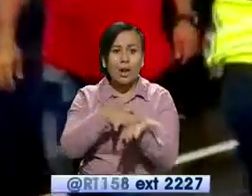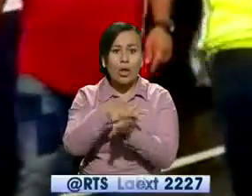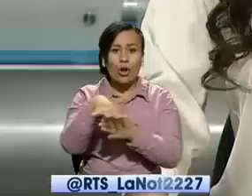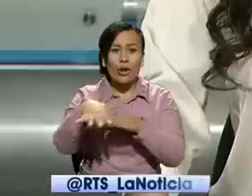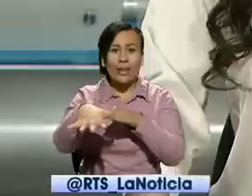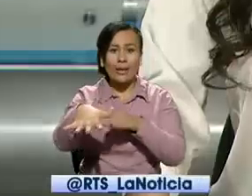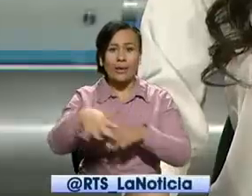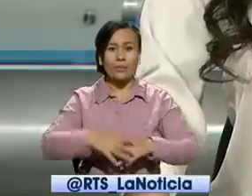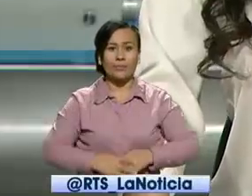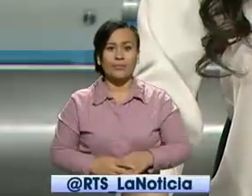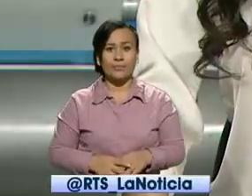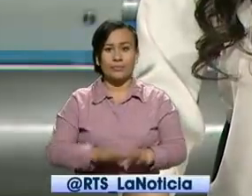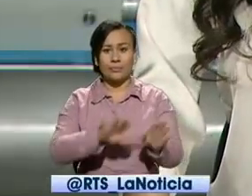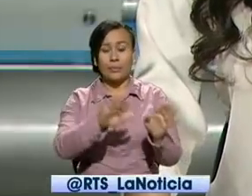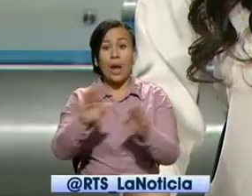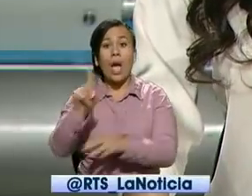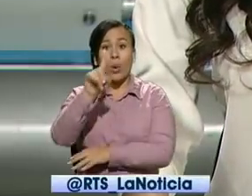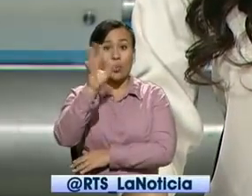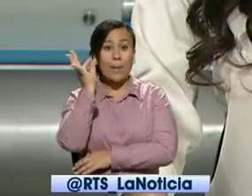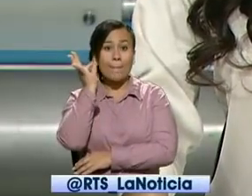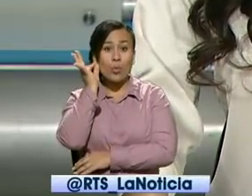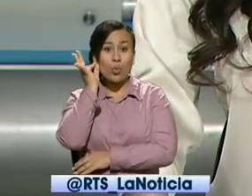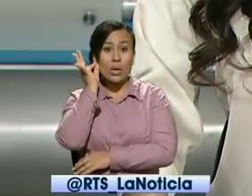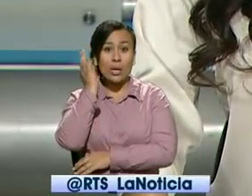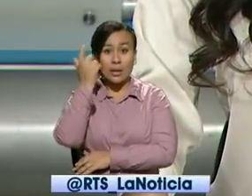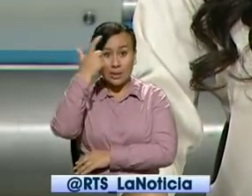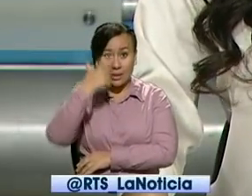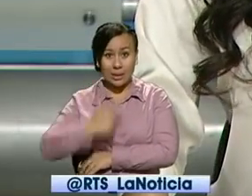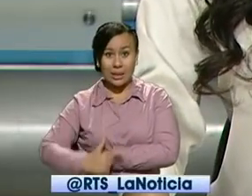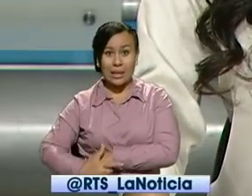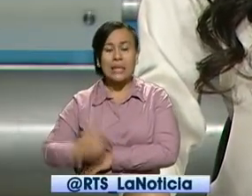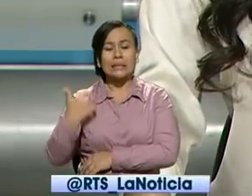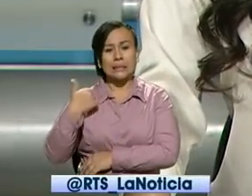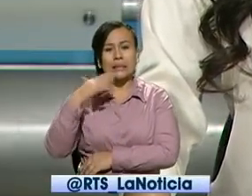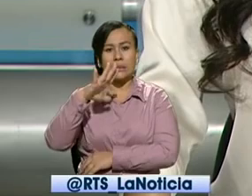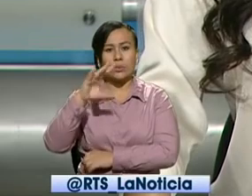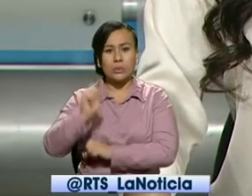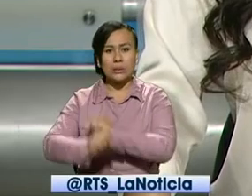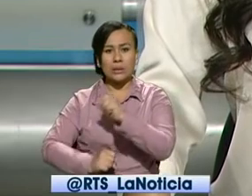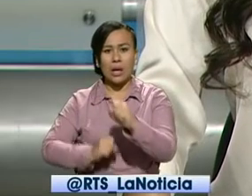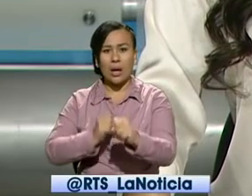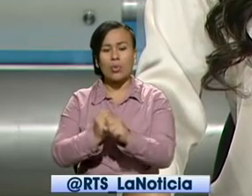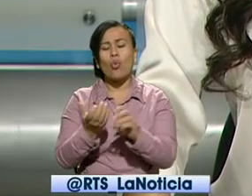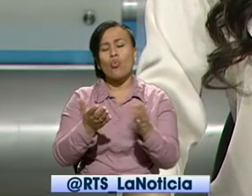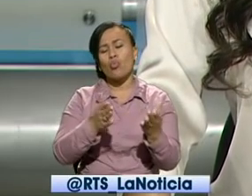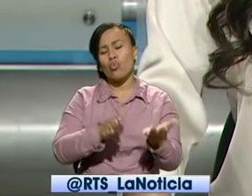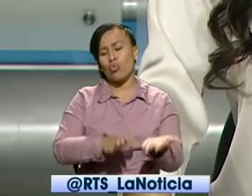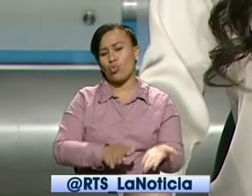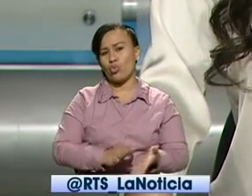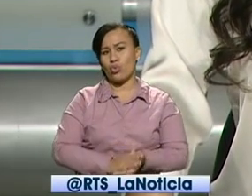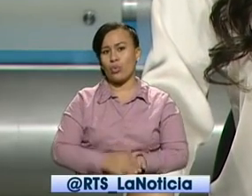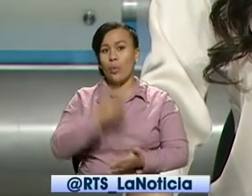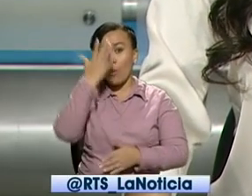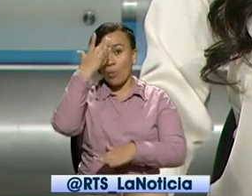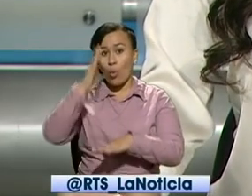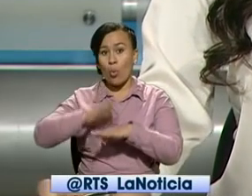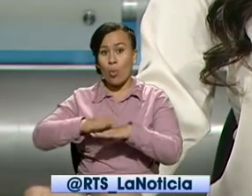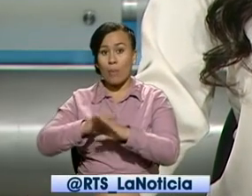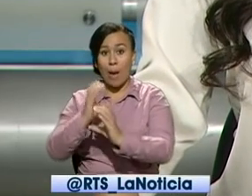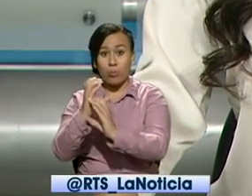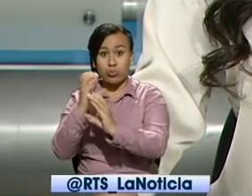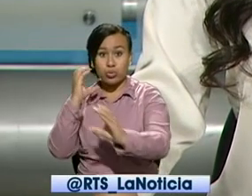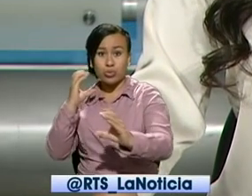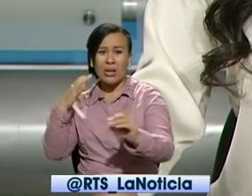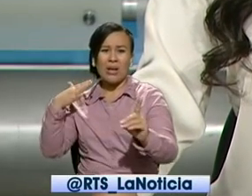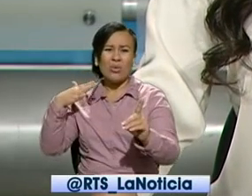Camacho. Una mujer de aproximadamente 50 años de edad murió tras ser atropellada por un bus de